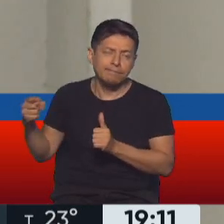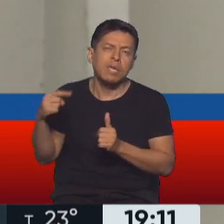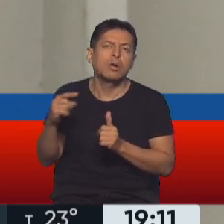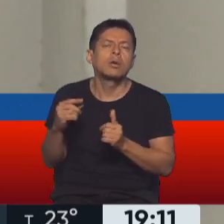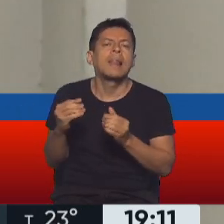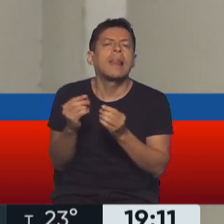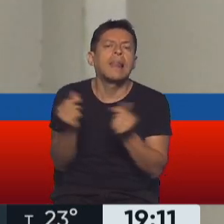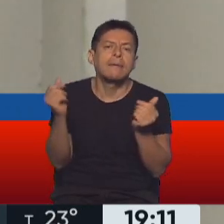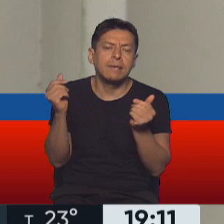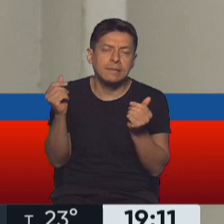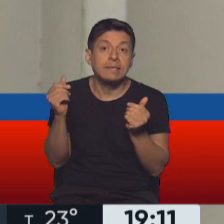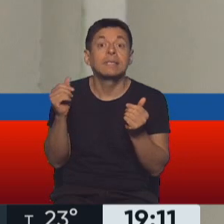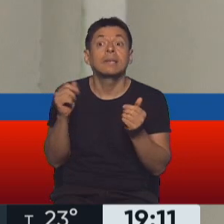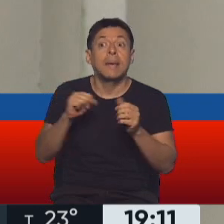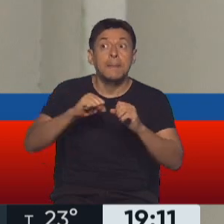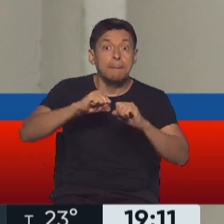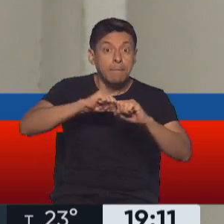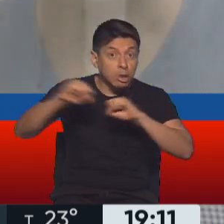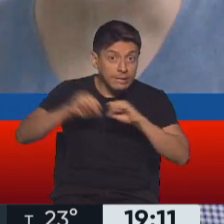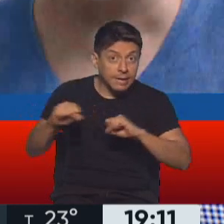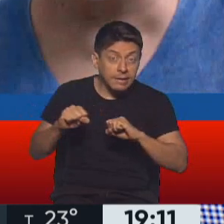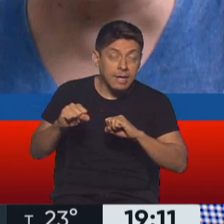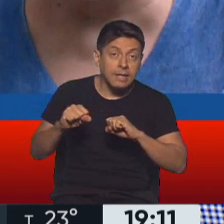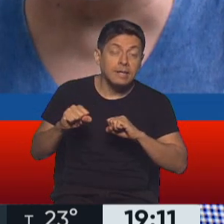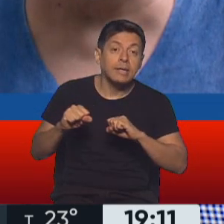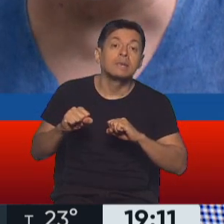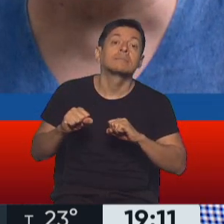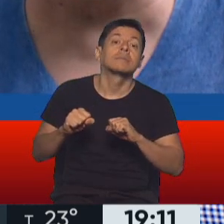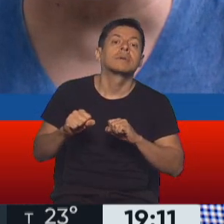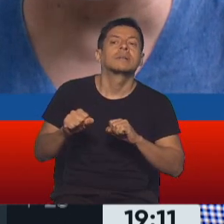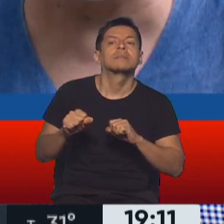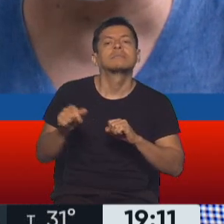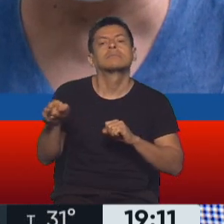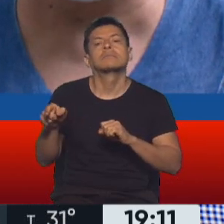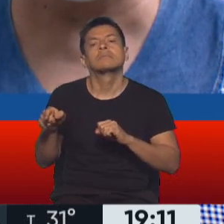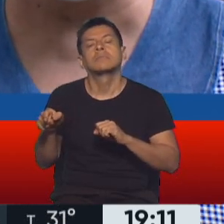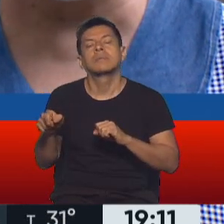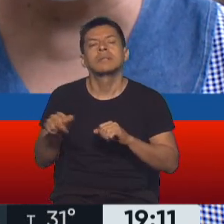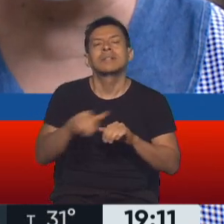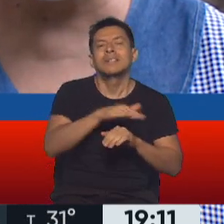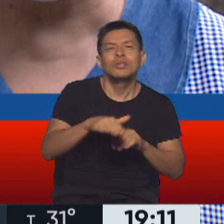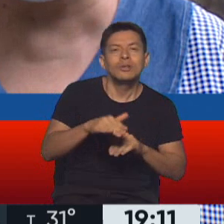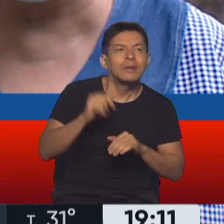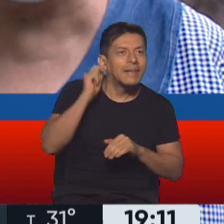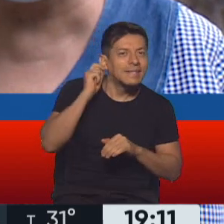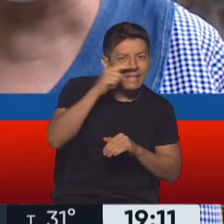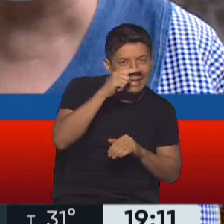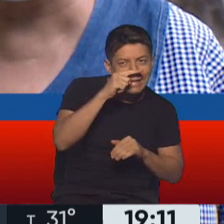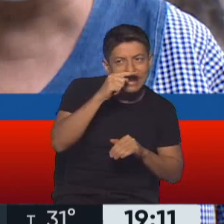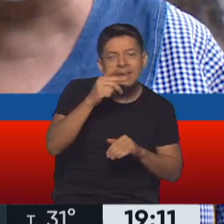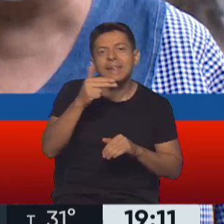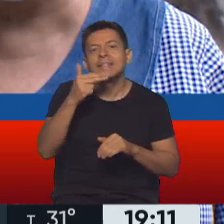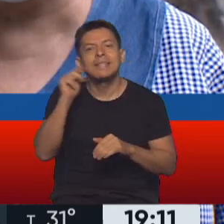leves. En el caso de pirotecnia hemos tenido chicos de entre 7 y 17 años, pero con heridas leves